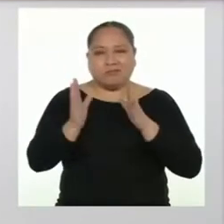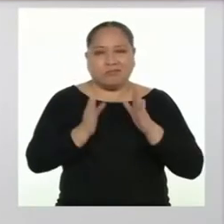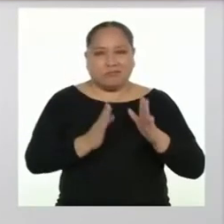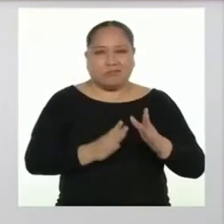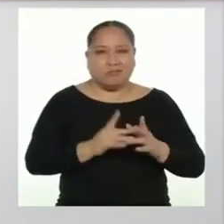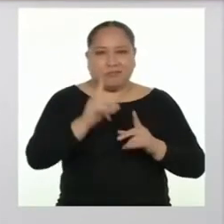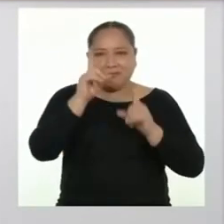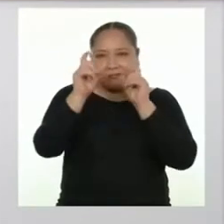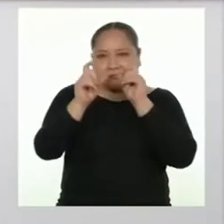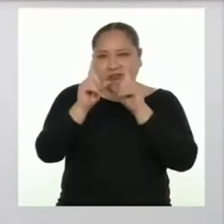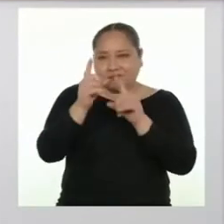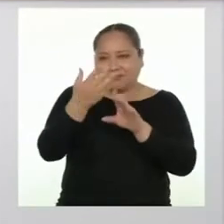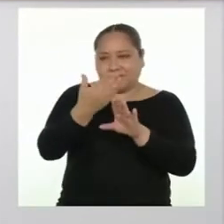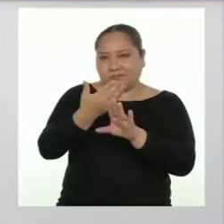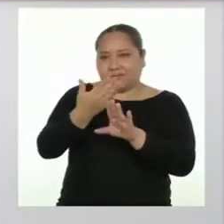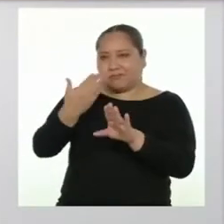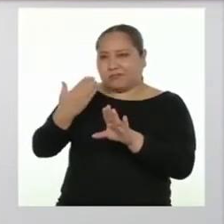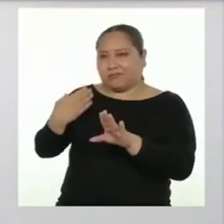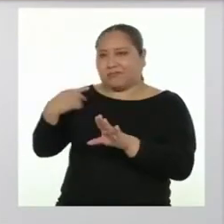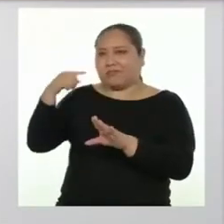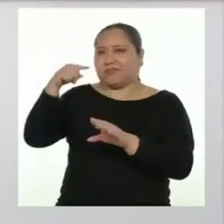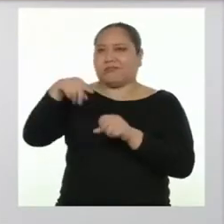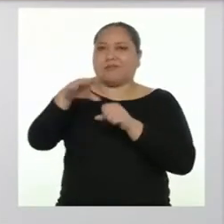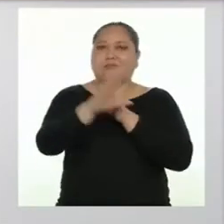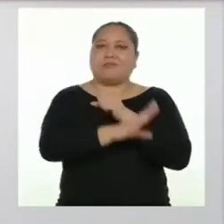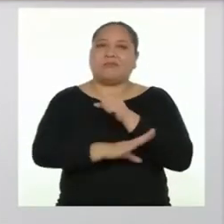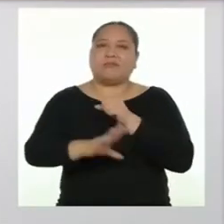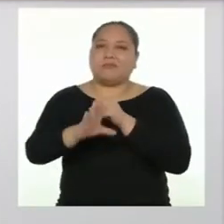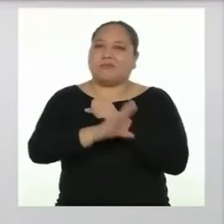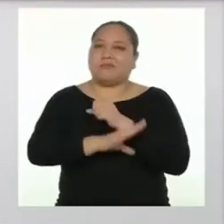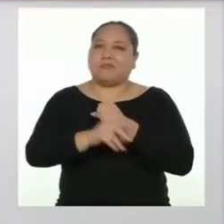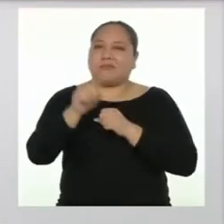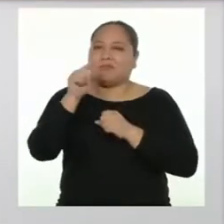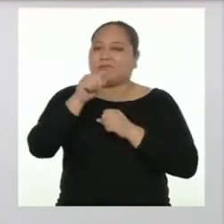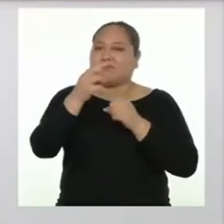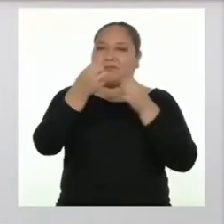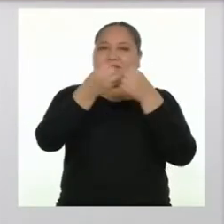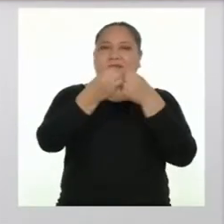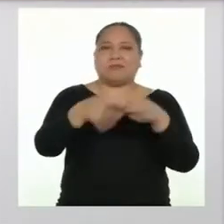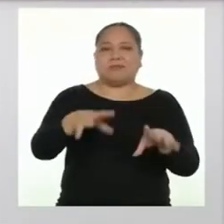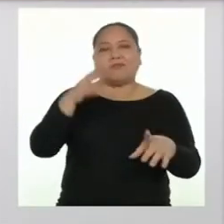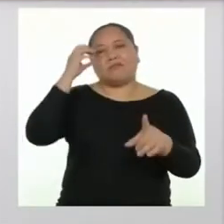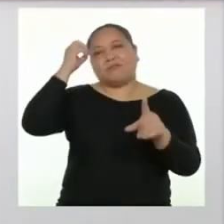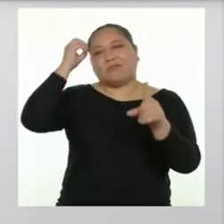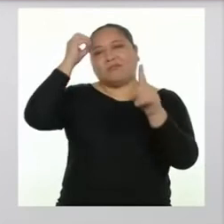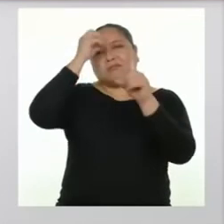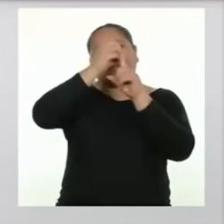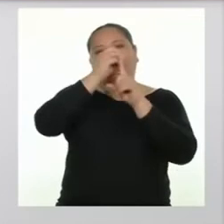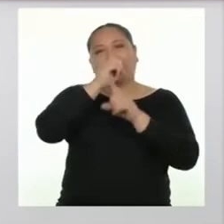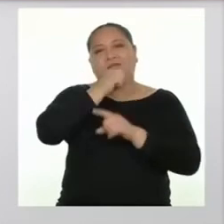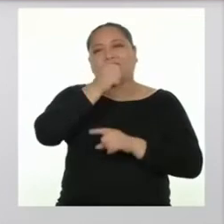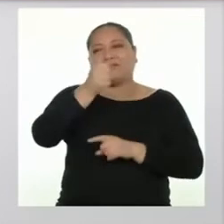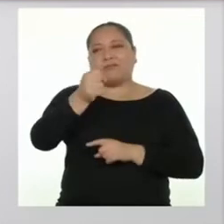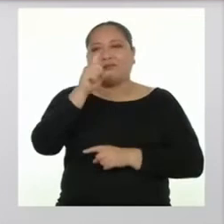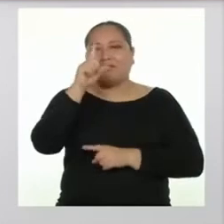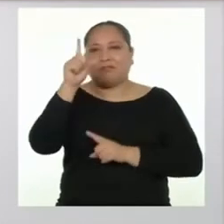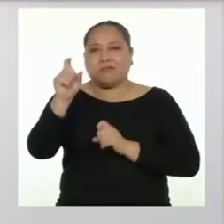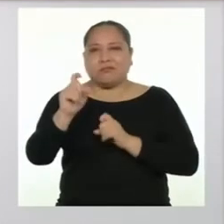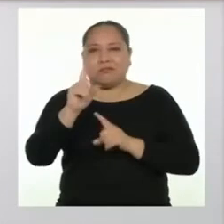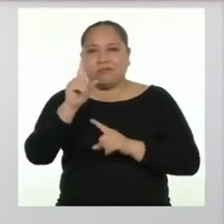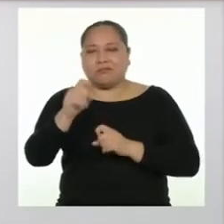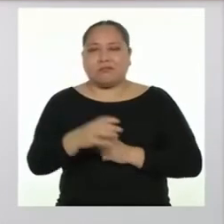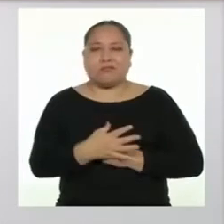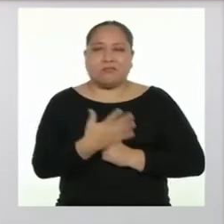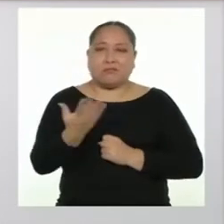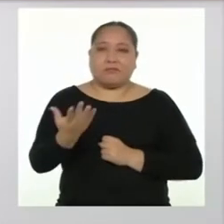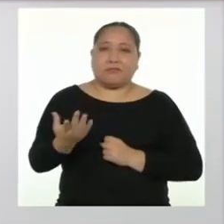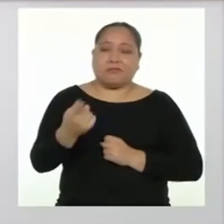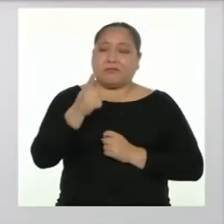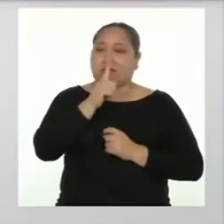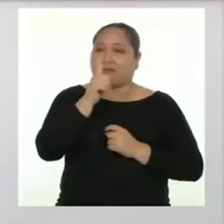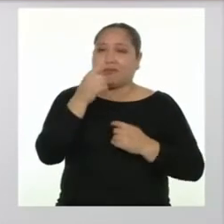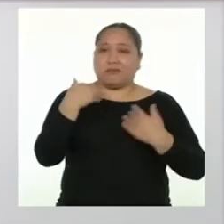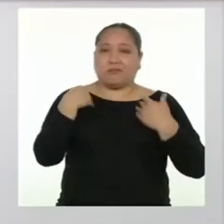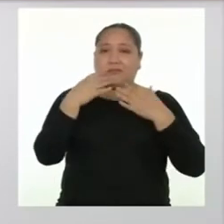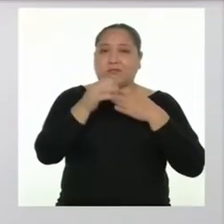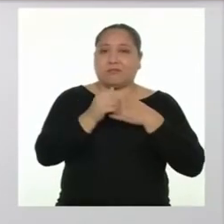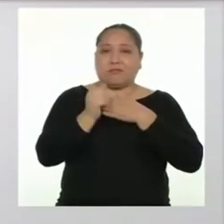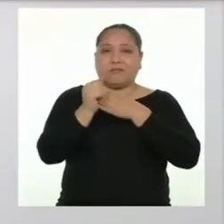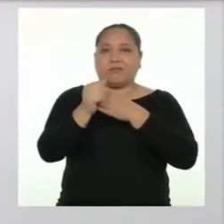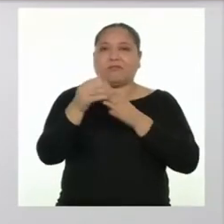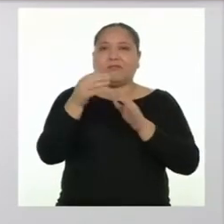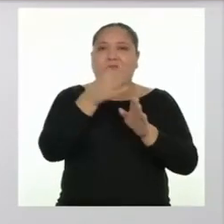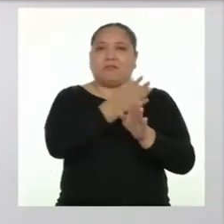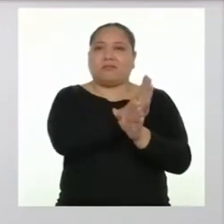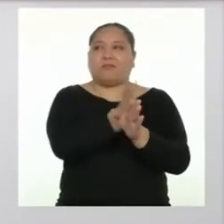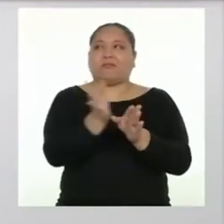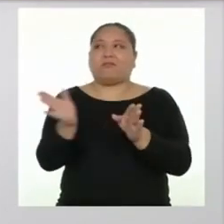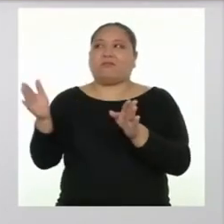Preparar las preguntas con anticipación es fundamental para no perder el propósito de la entrevista. Si no tenemos una guía,